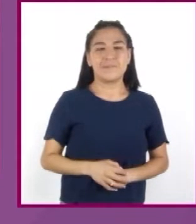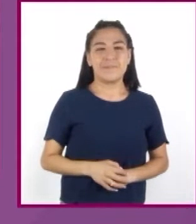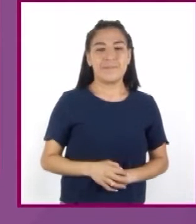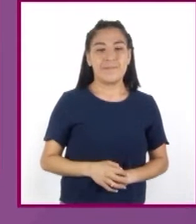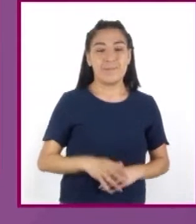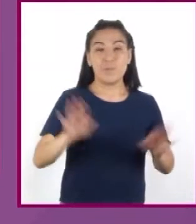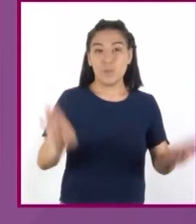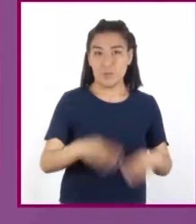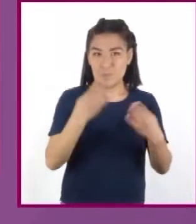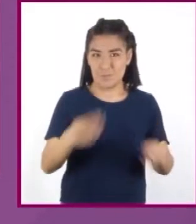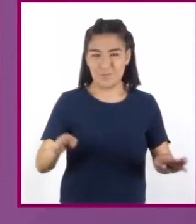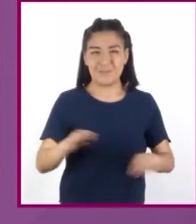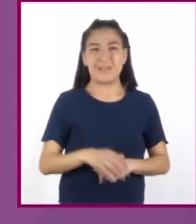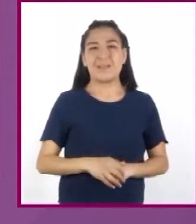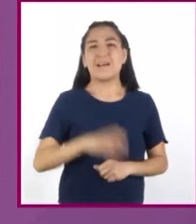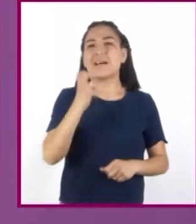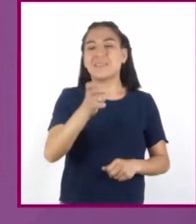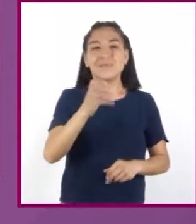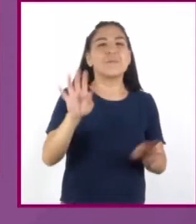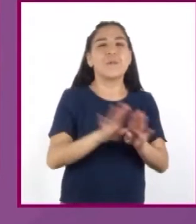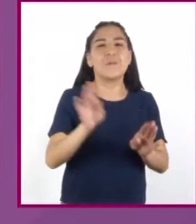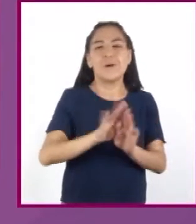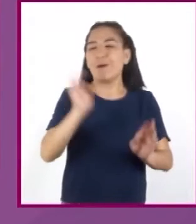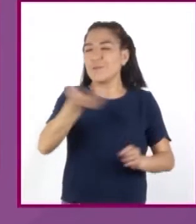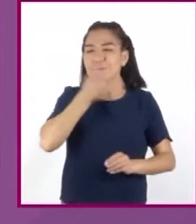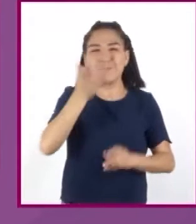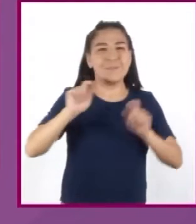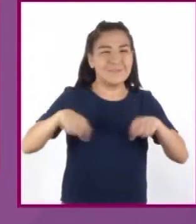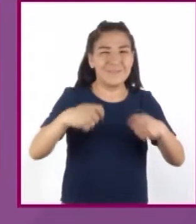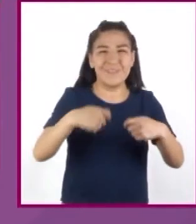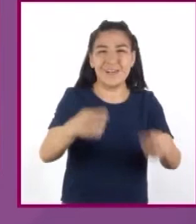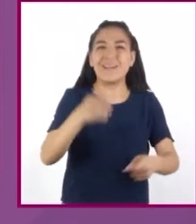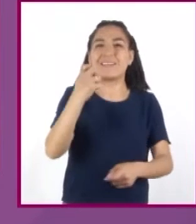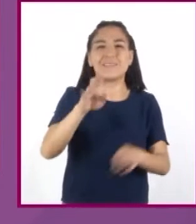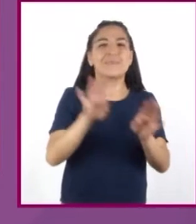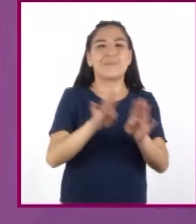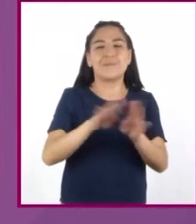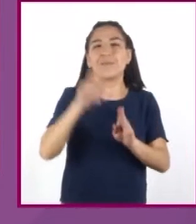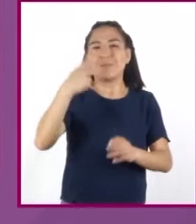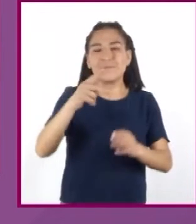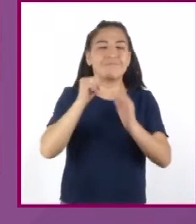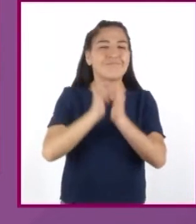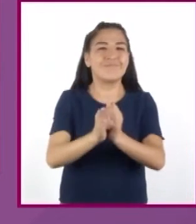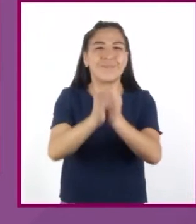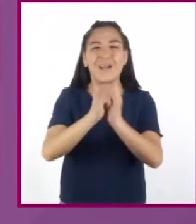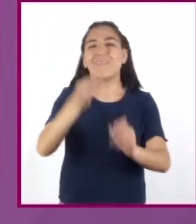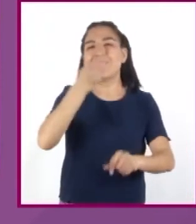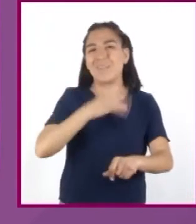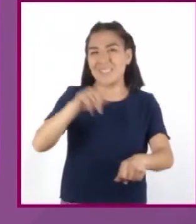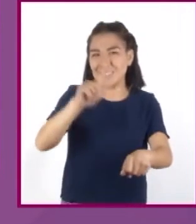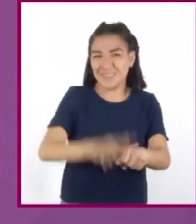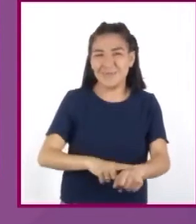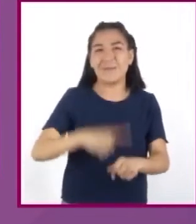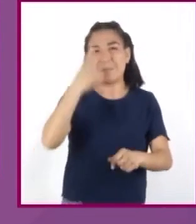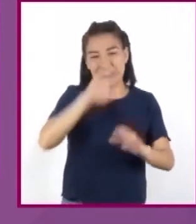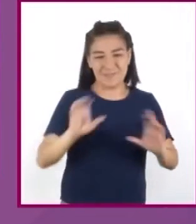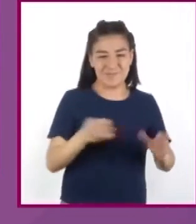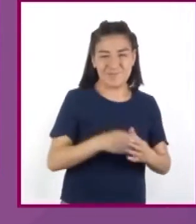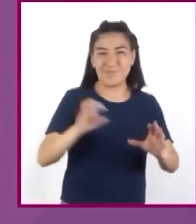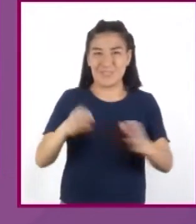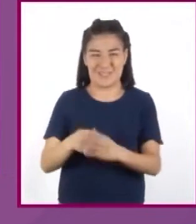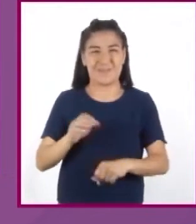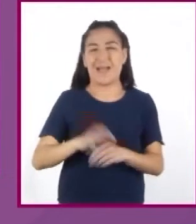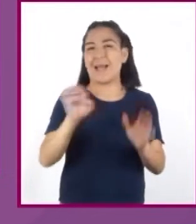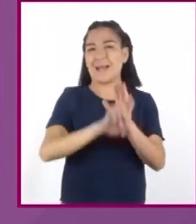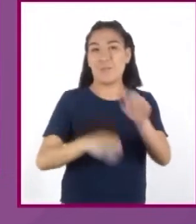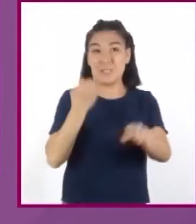La música, típica en los festejos y celebraciones de distinto tipo de ceremonias, une a la comunidad. Por ejemplo, en el